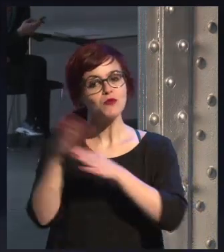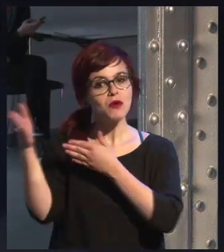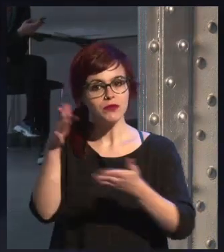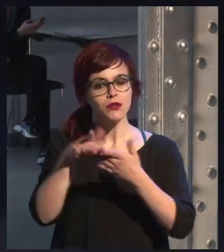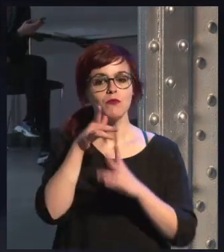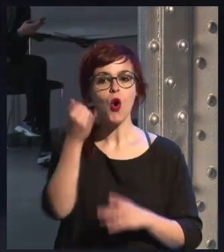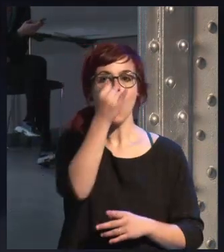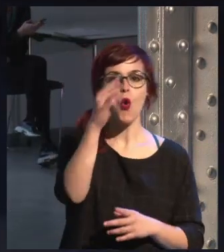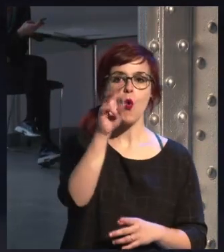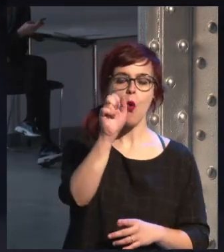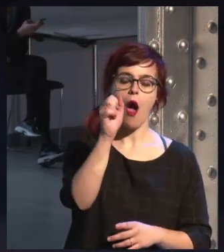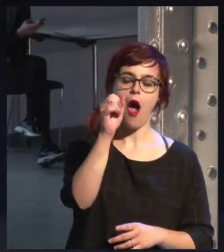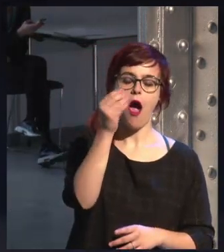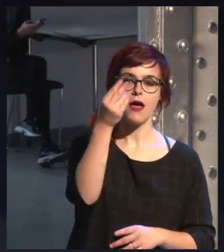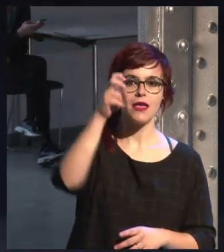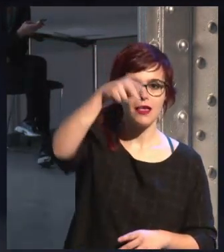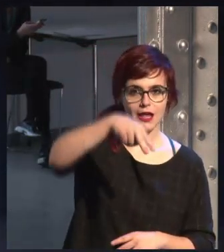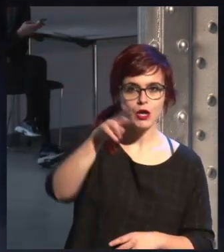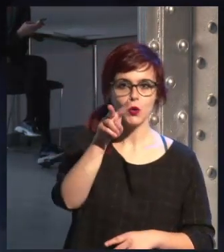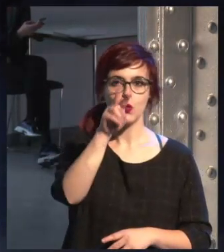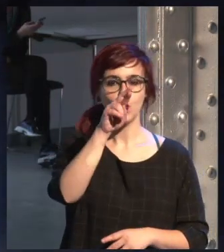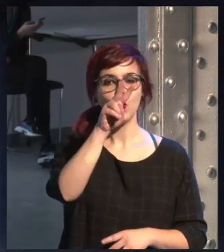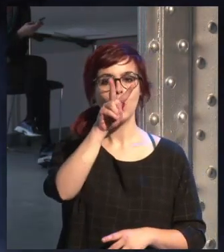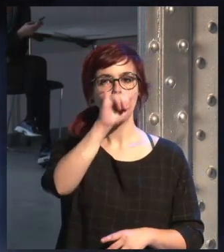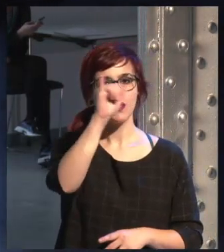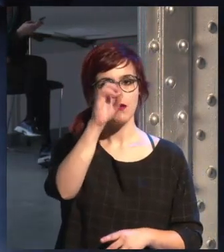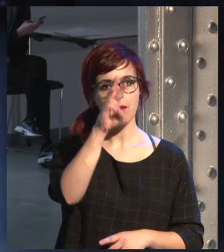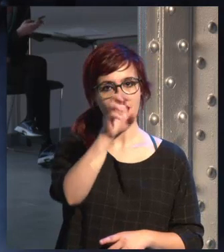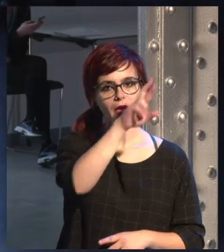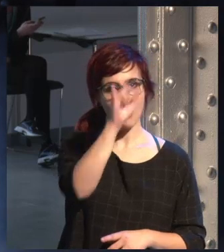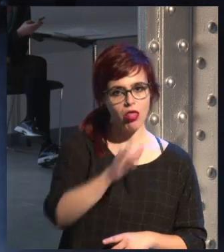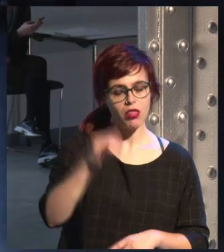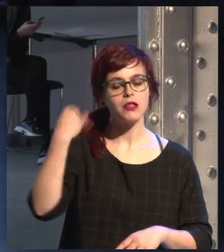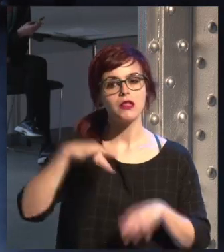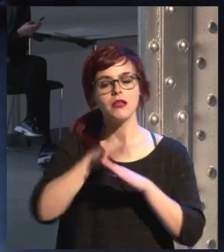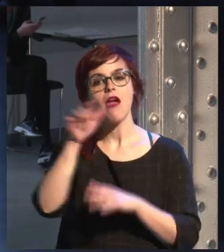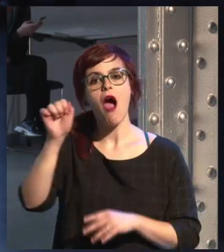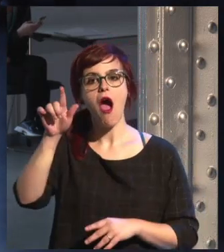son Joaquín Ruiz Pérez, de la empresa Estudio Future, y